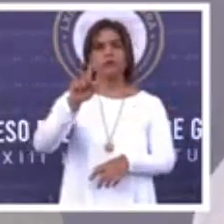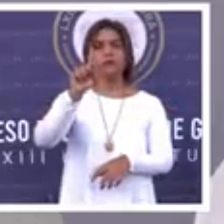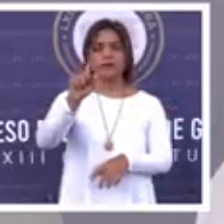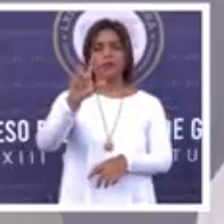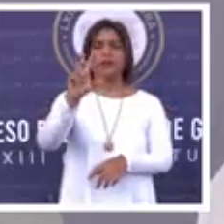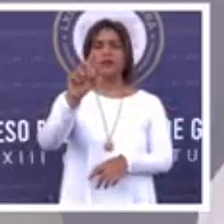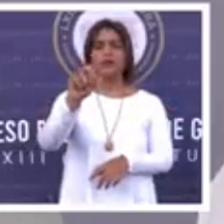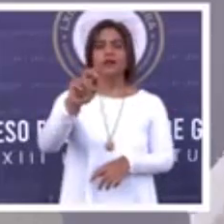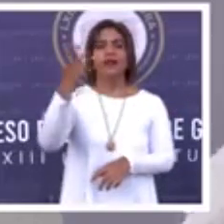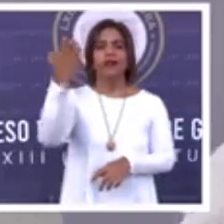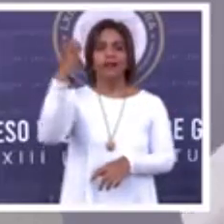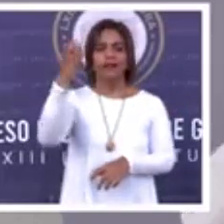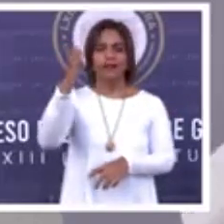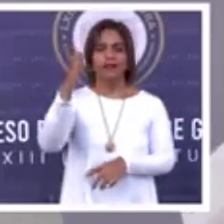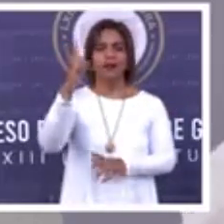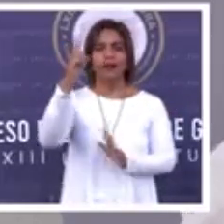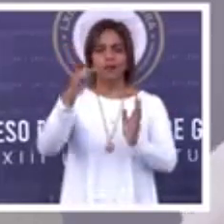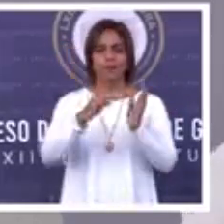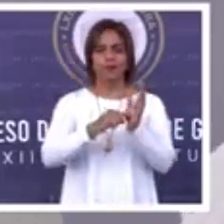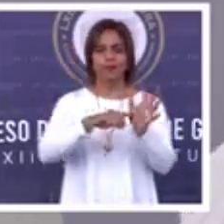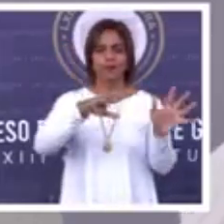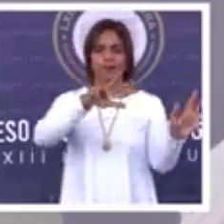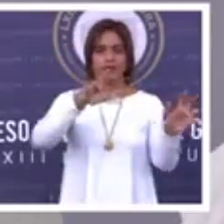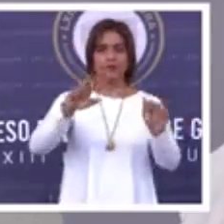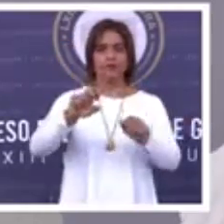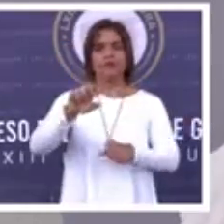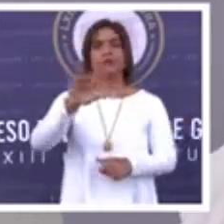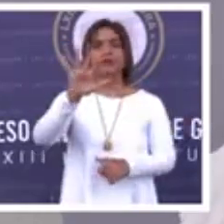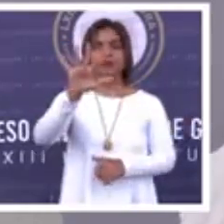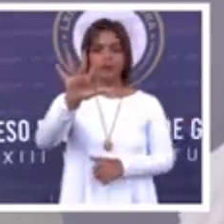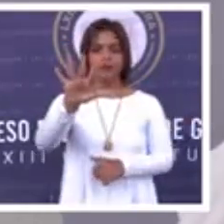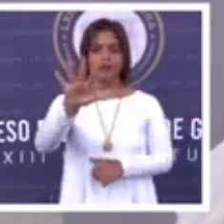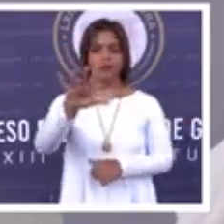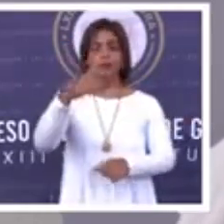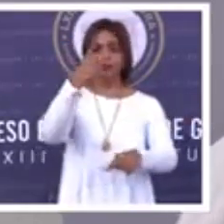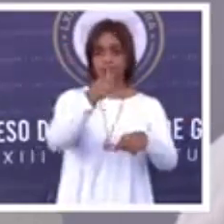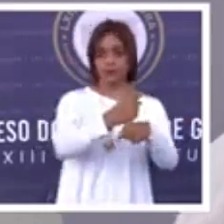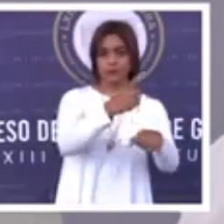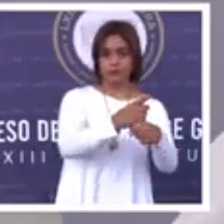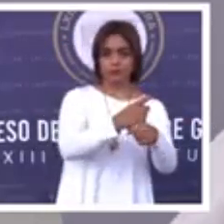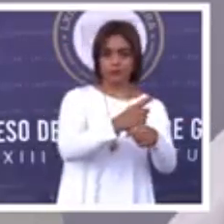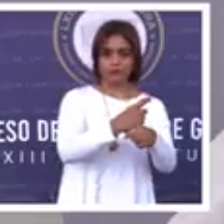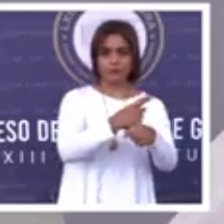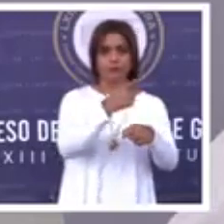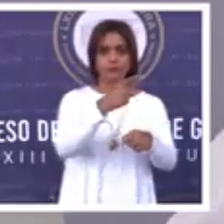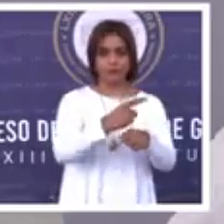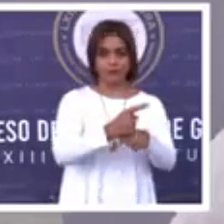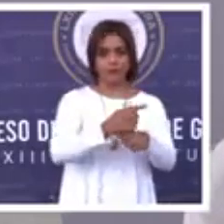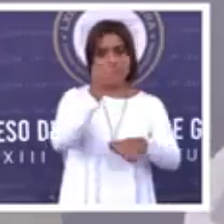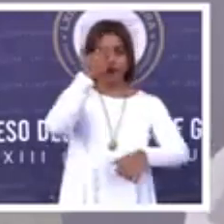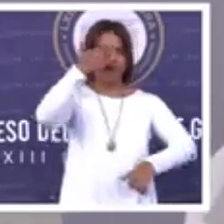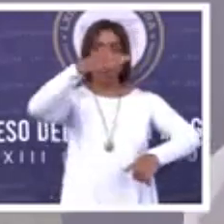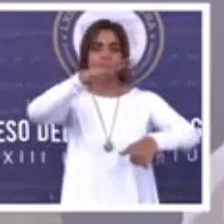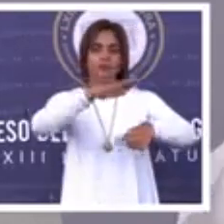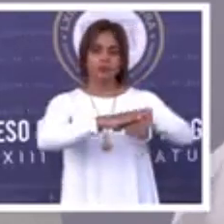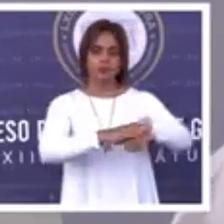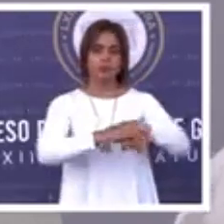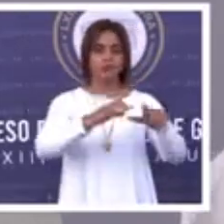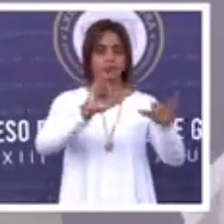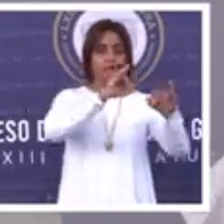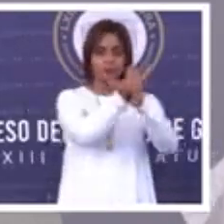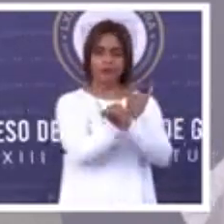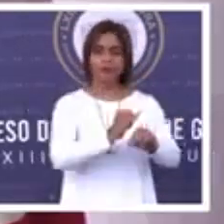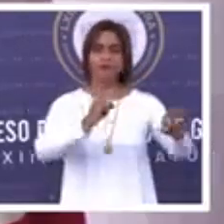enero de 1850. El primero en conmemoración de la independencia nacional proclamada en